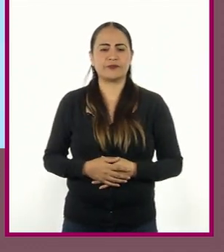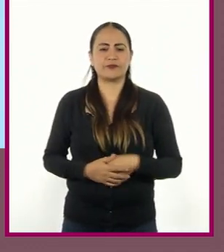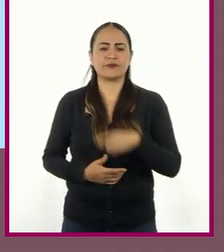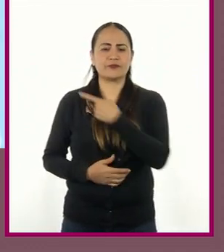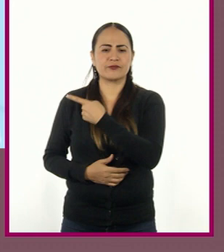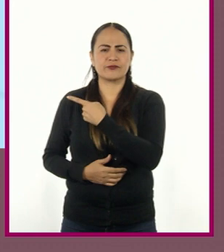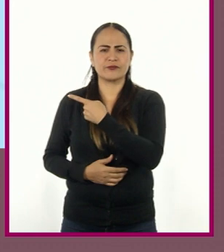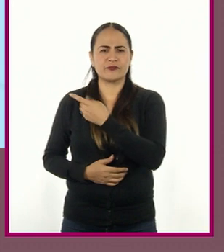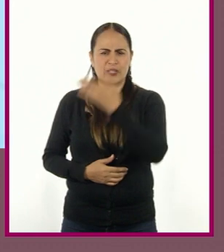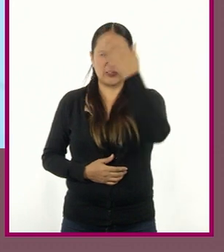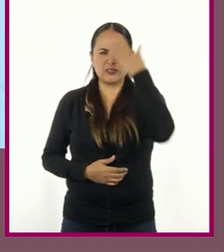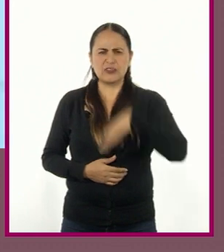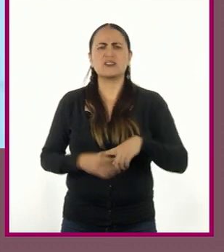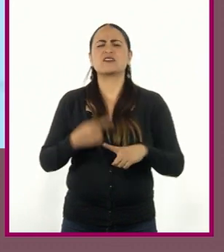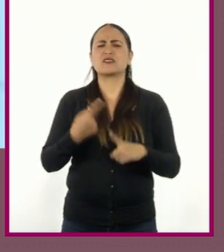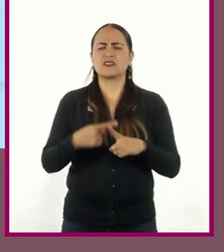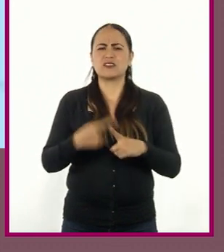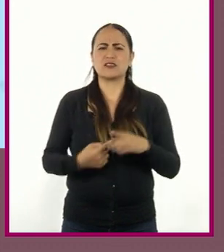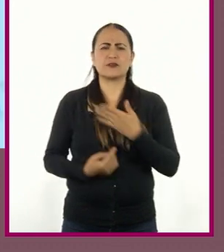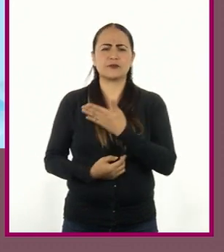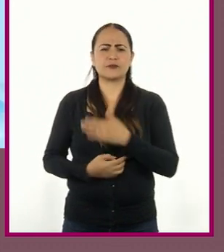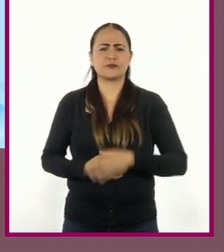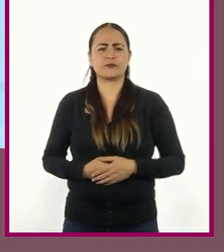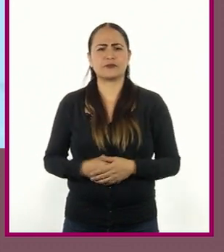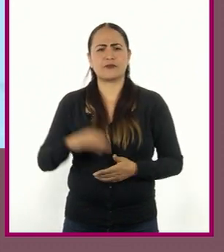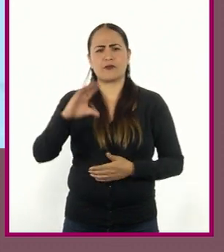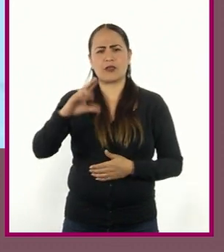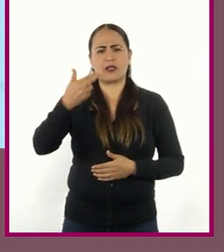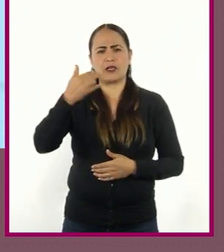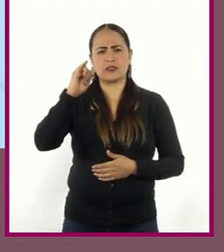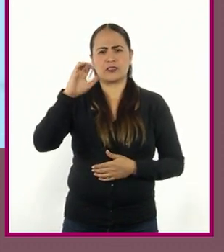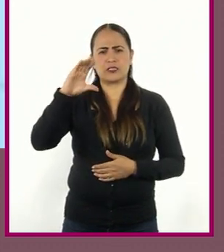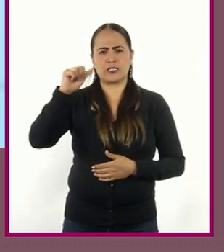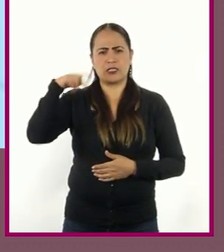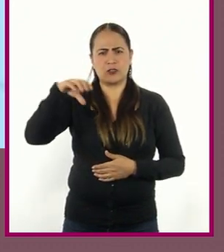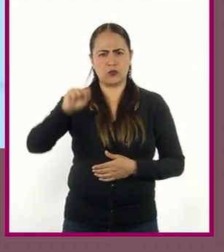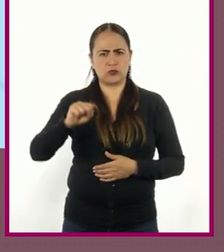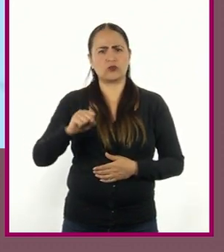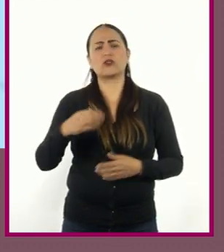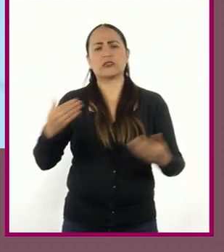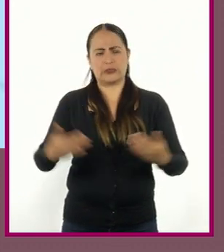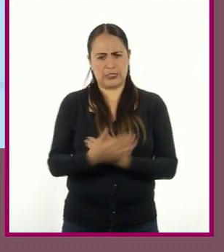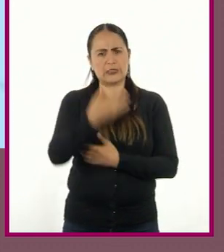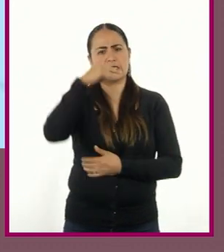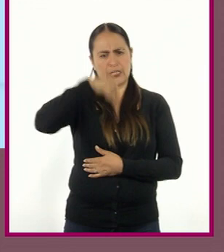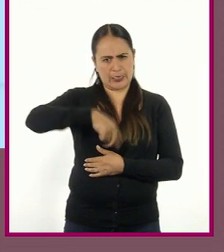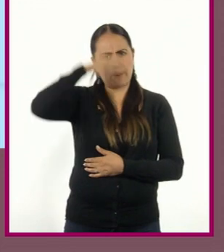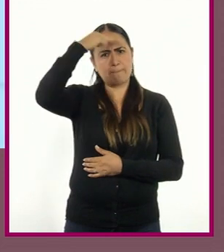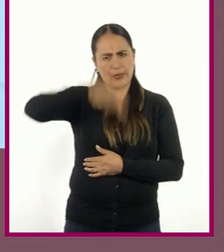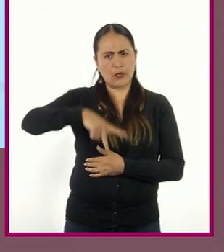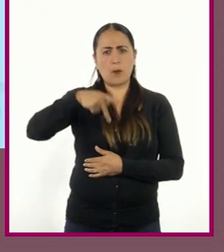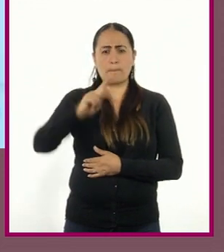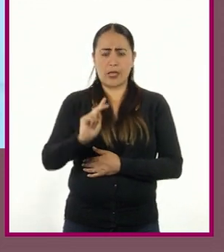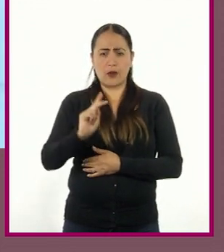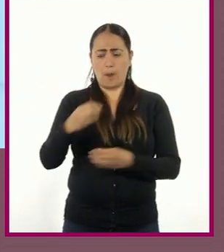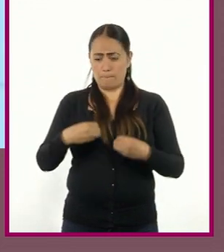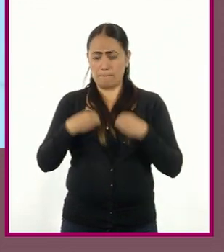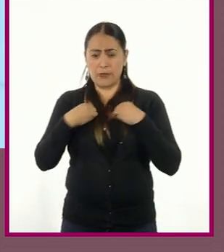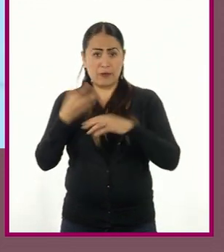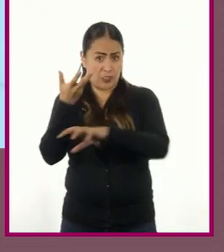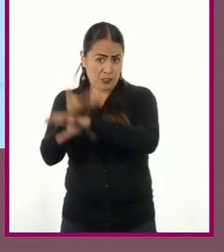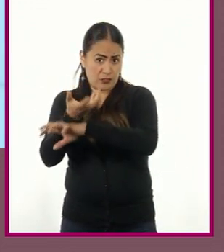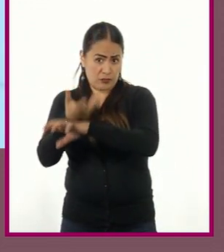¿Sabes quiénes son los chicanos? Los chicanos son los que nacen en México y viven en Estados Unidos.